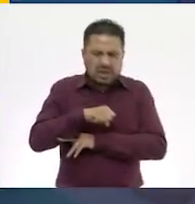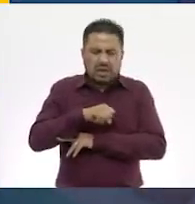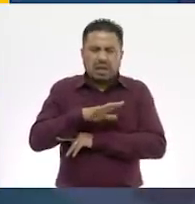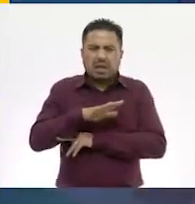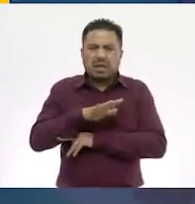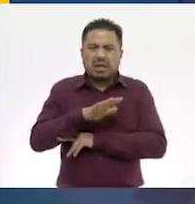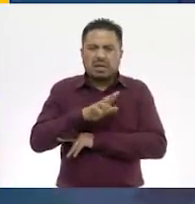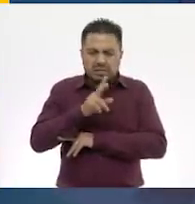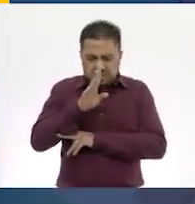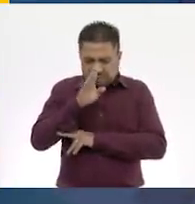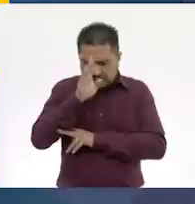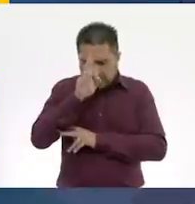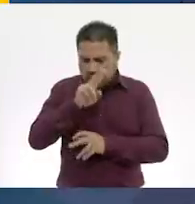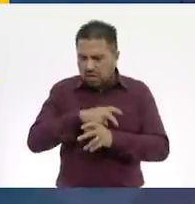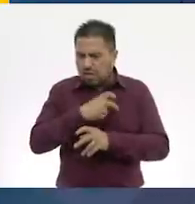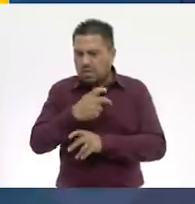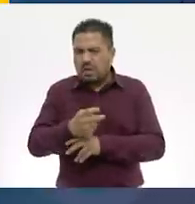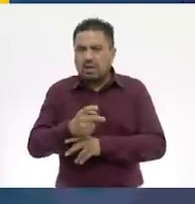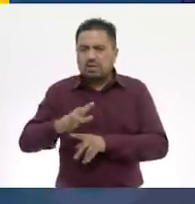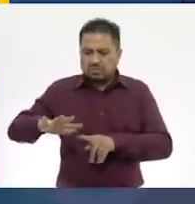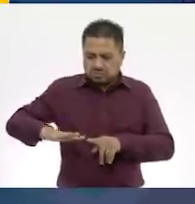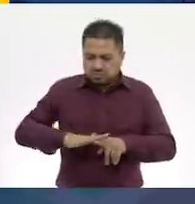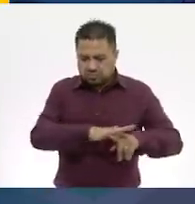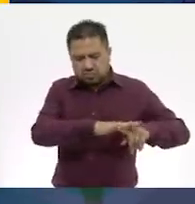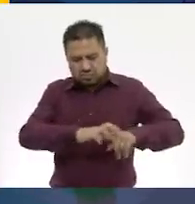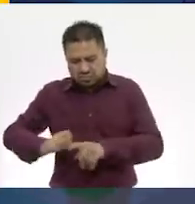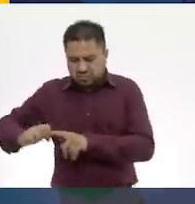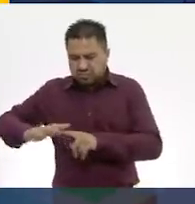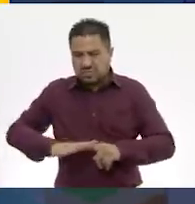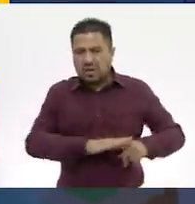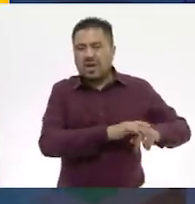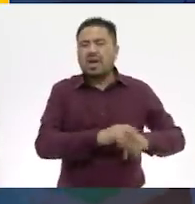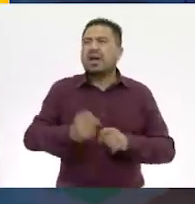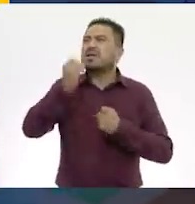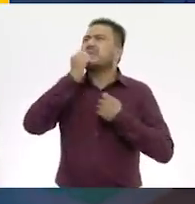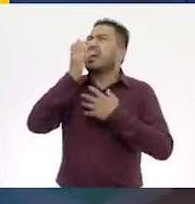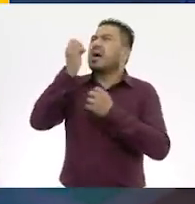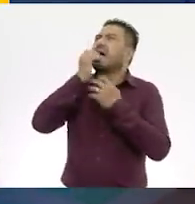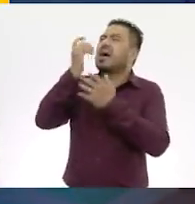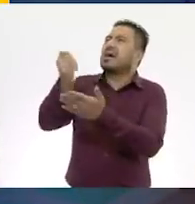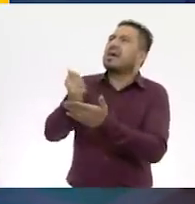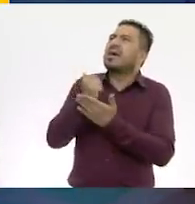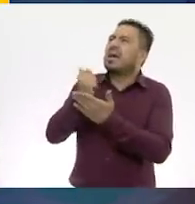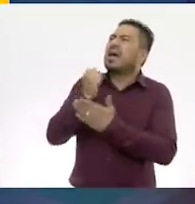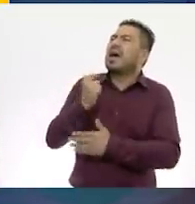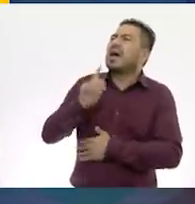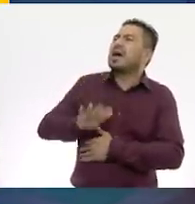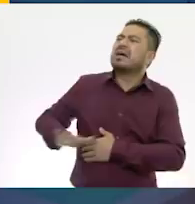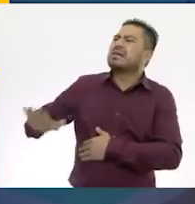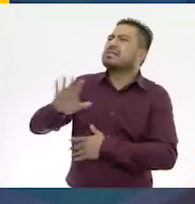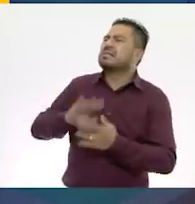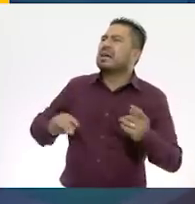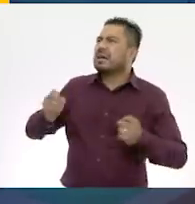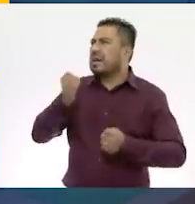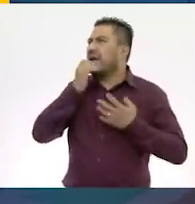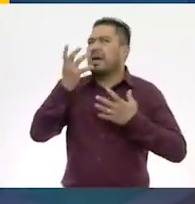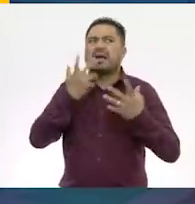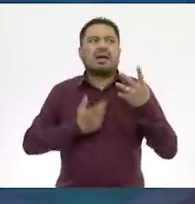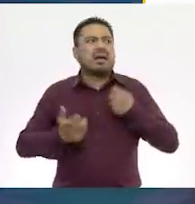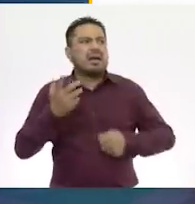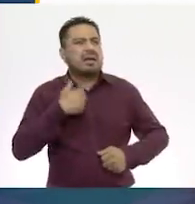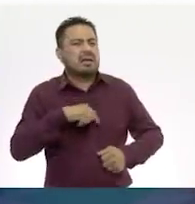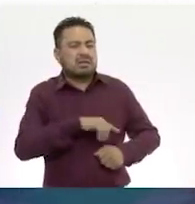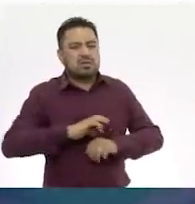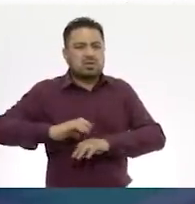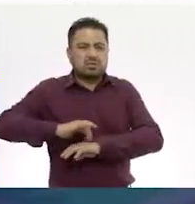ha caído sin pensar. La corriente comenzó a arrastrarla. ¡Auxilio! ¡Auxilio! ¡Que alguien me ayude!, dijo la hormiga muy asustada.